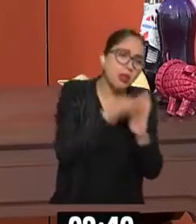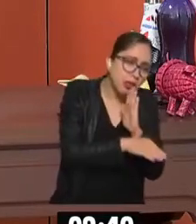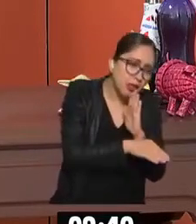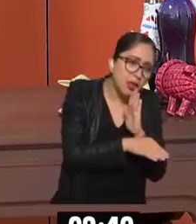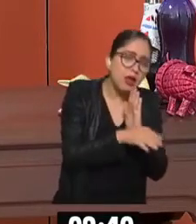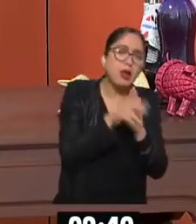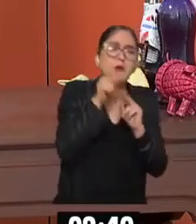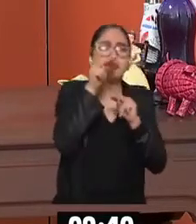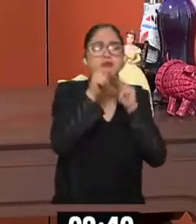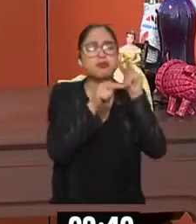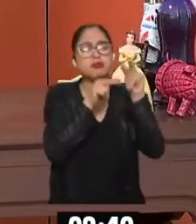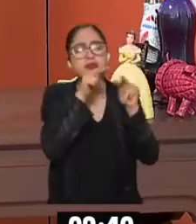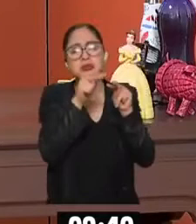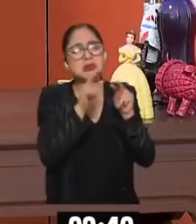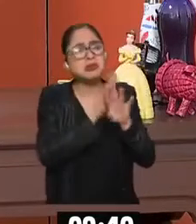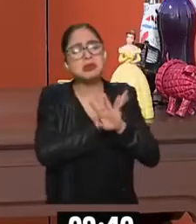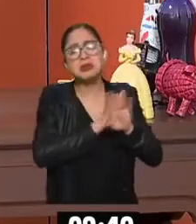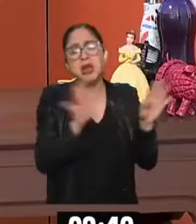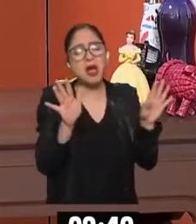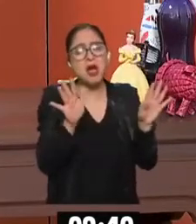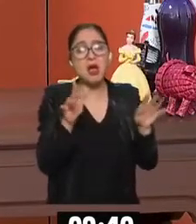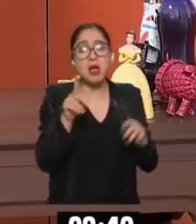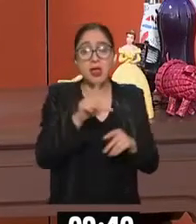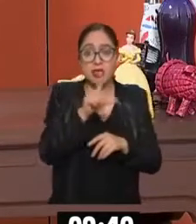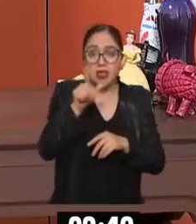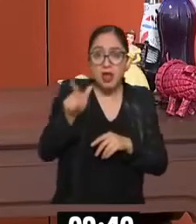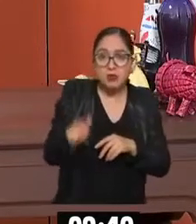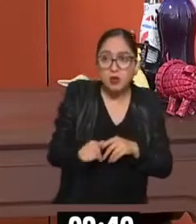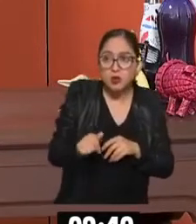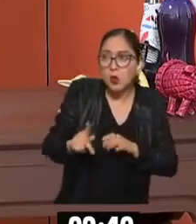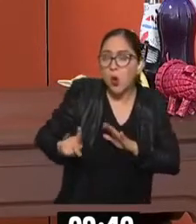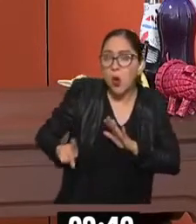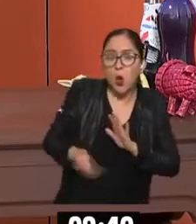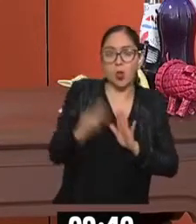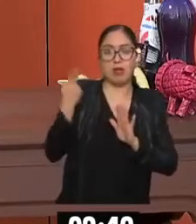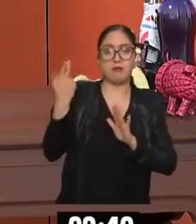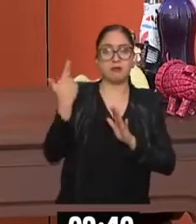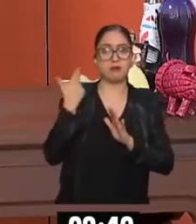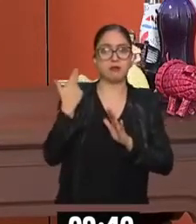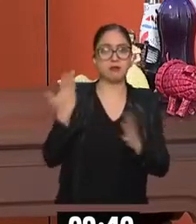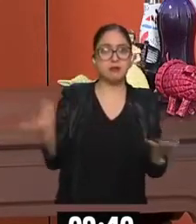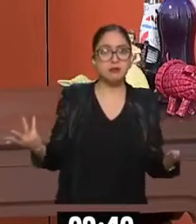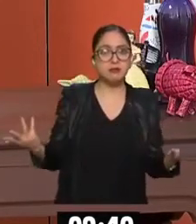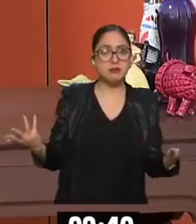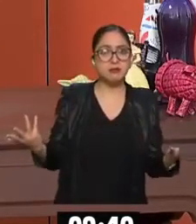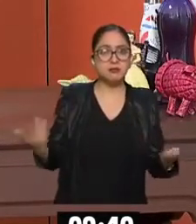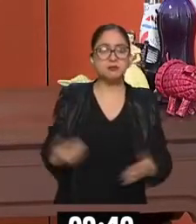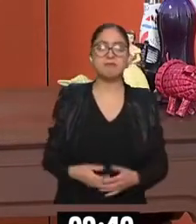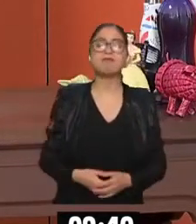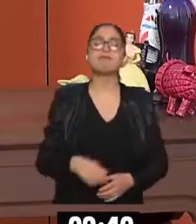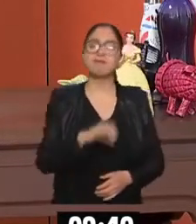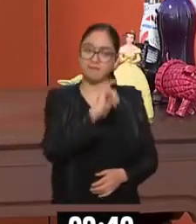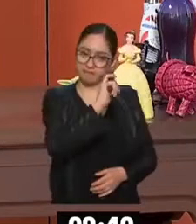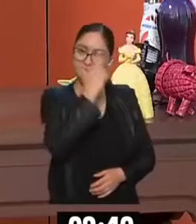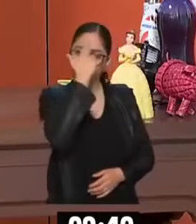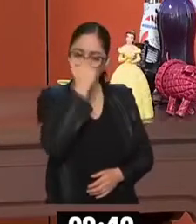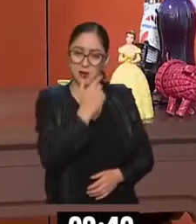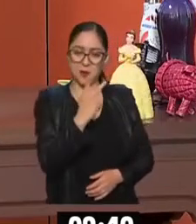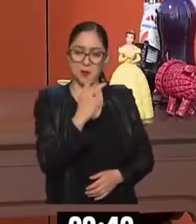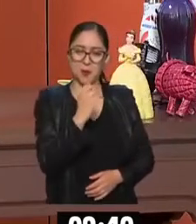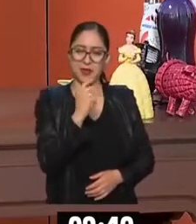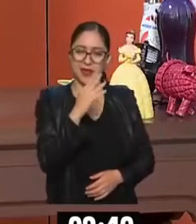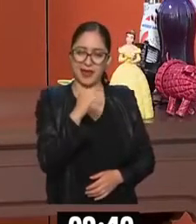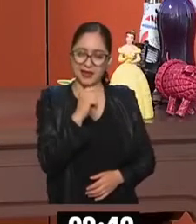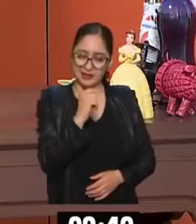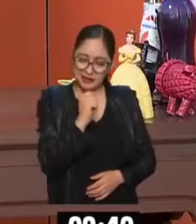revivió. ¿Cómo puede ser eso? Por eso les traigo este tema, porque creo que el podcast, a pesar de que